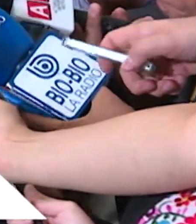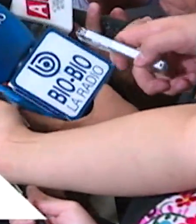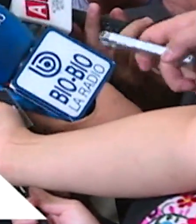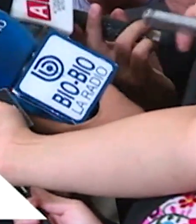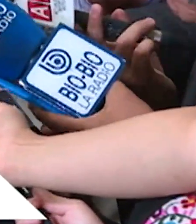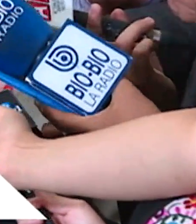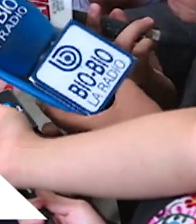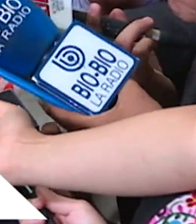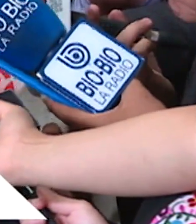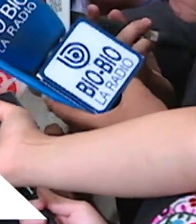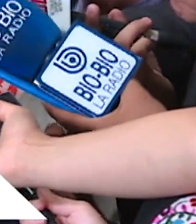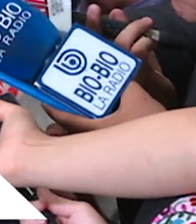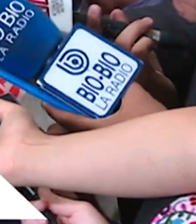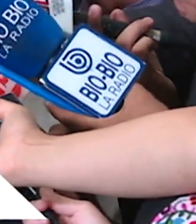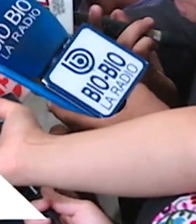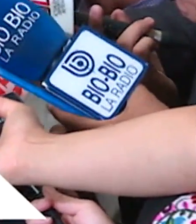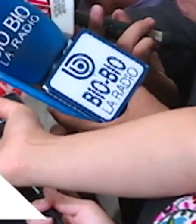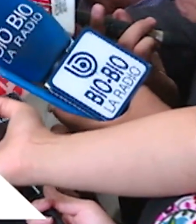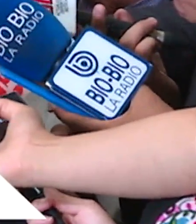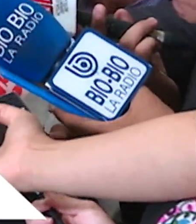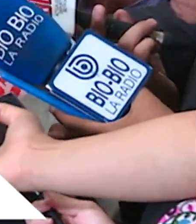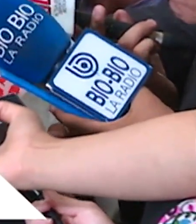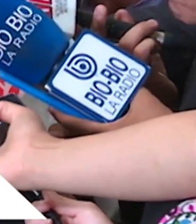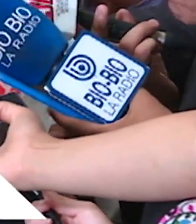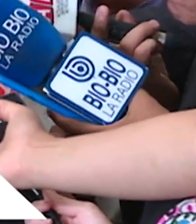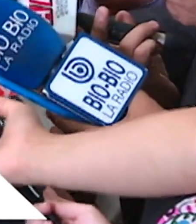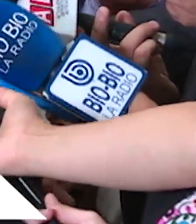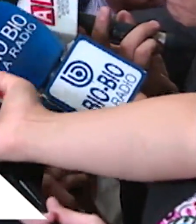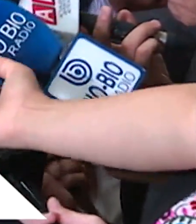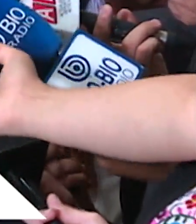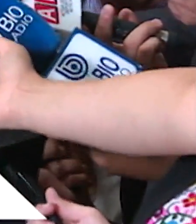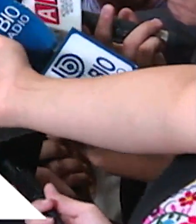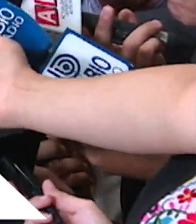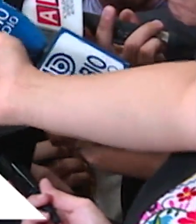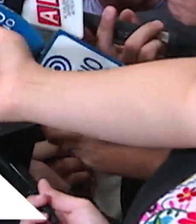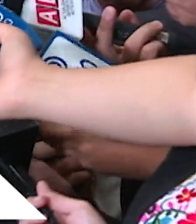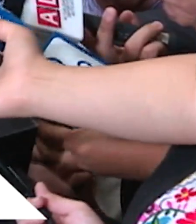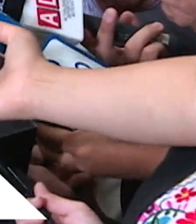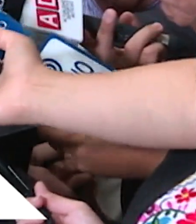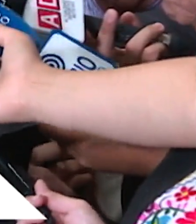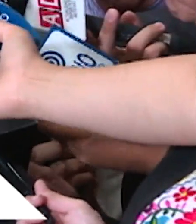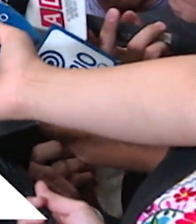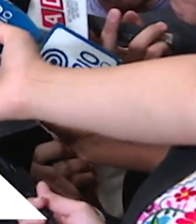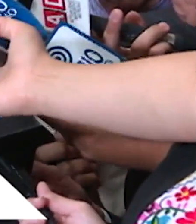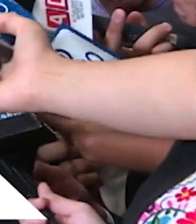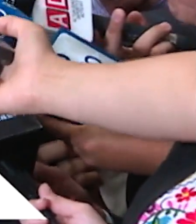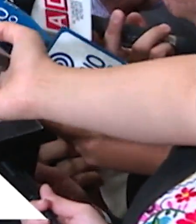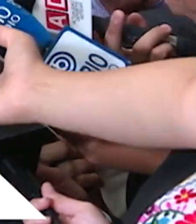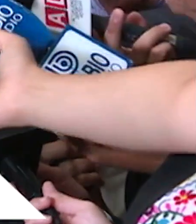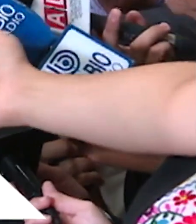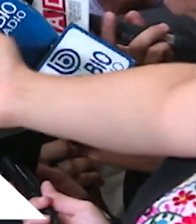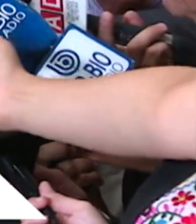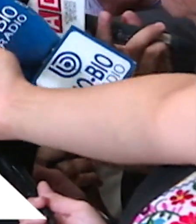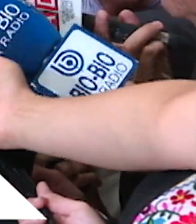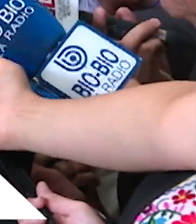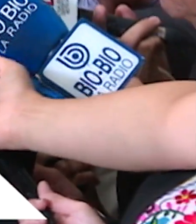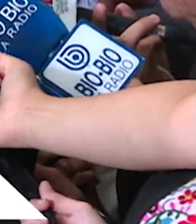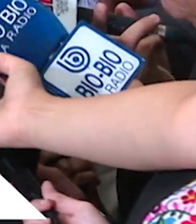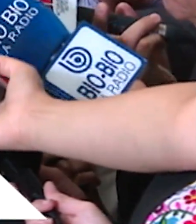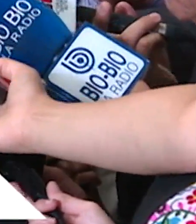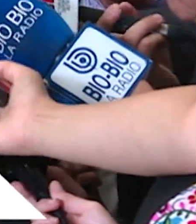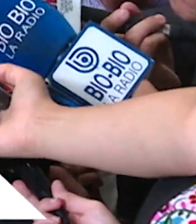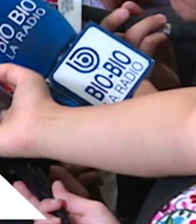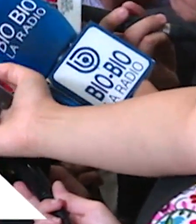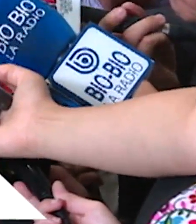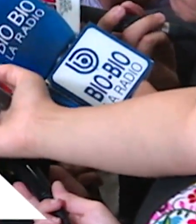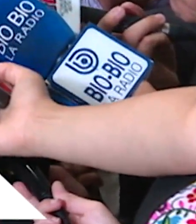ministro del interior eh inevitablemente está sujeta a vaivenes porque las tareas que que nos toca asumir son